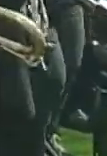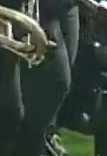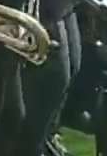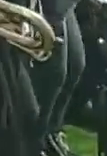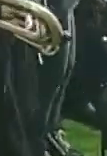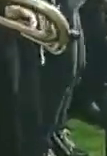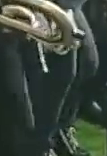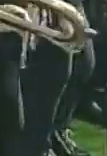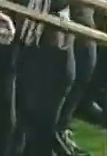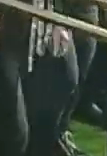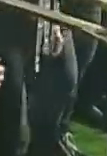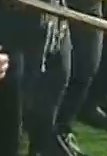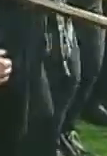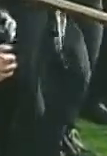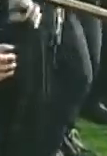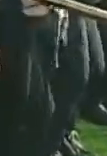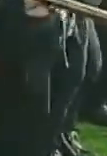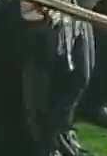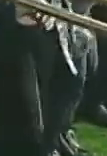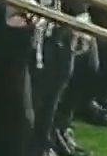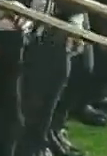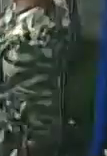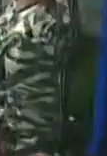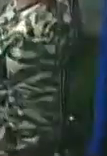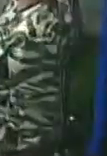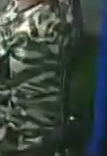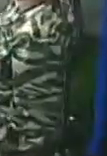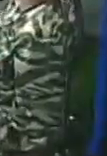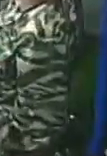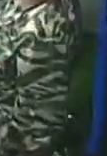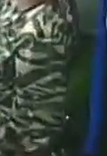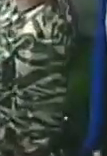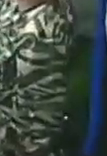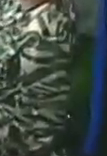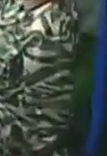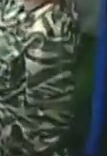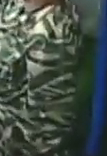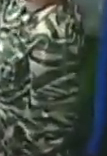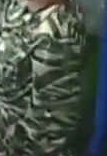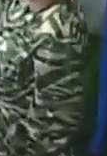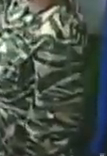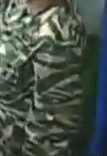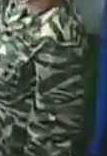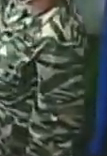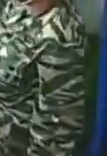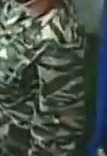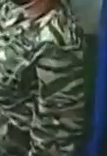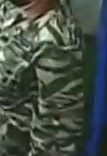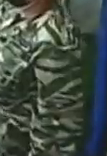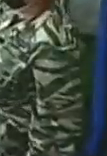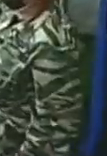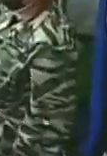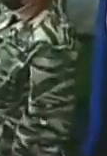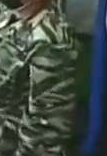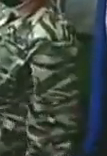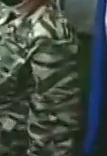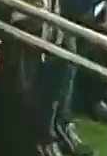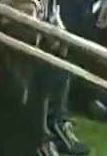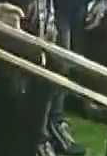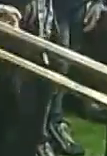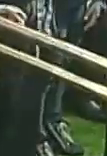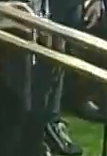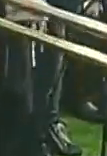entero. Brillan las estrellas, brillan los luceros y brillan los niños de mi pueblo entero. Vamos